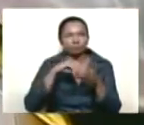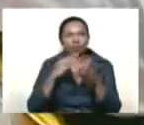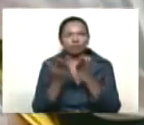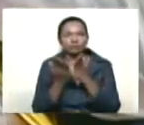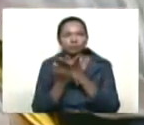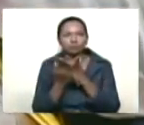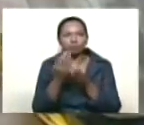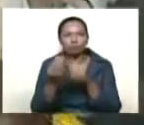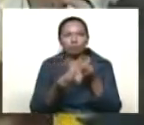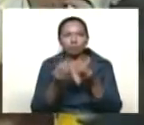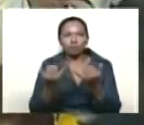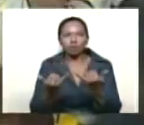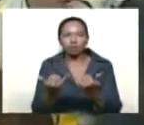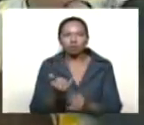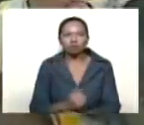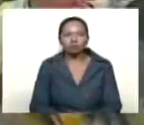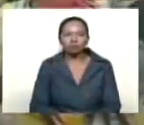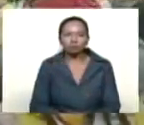hacer.